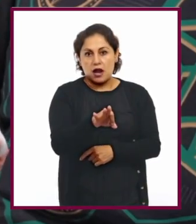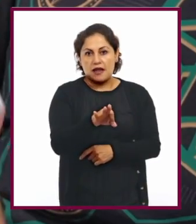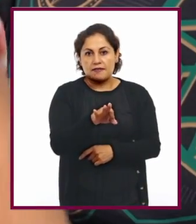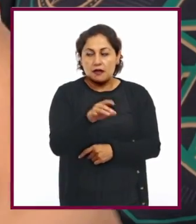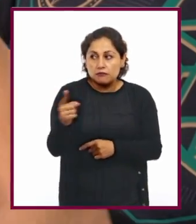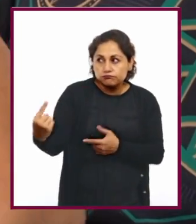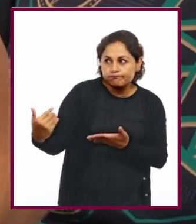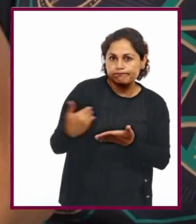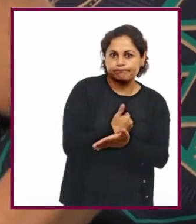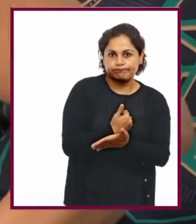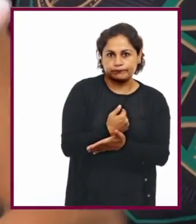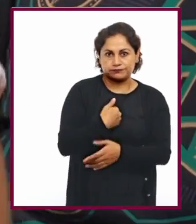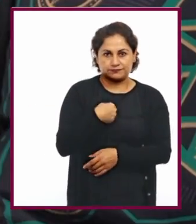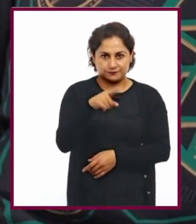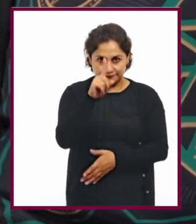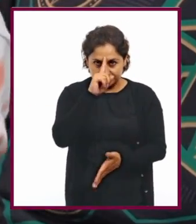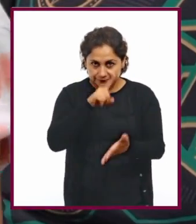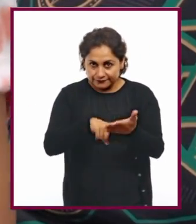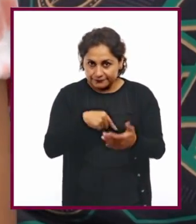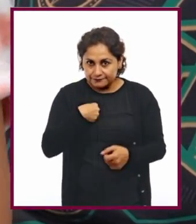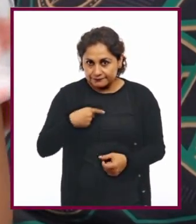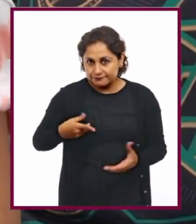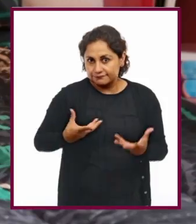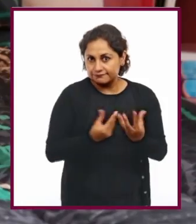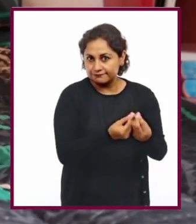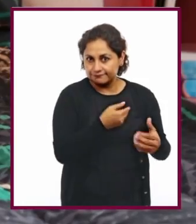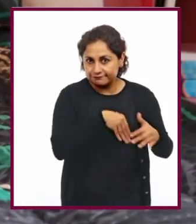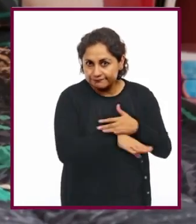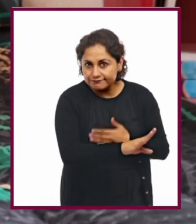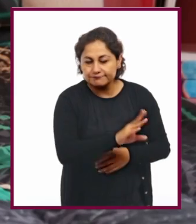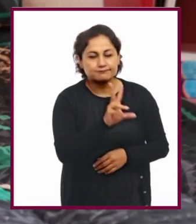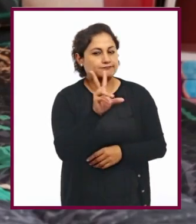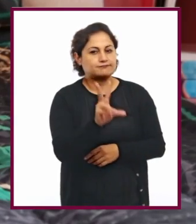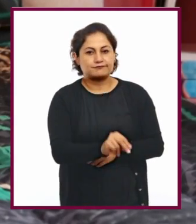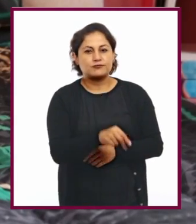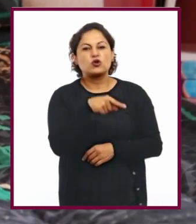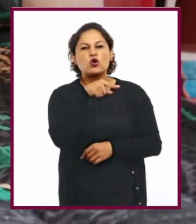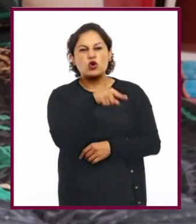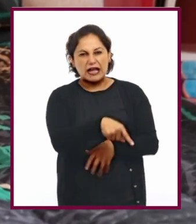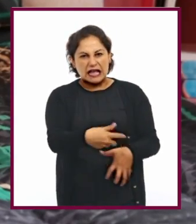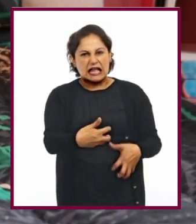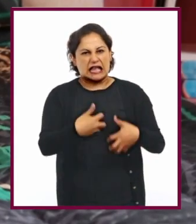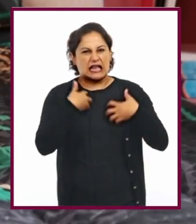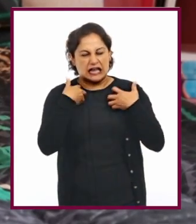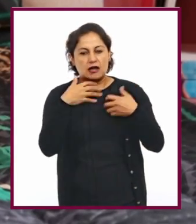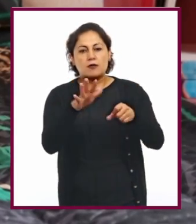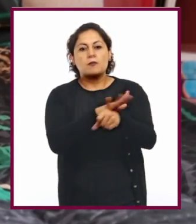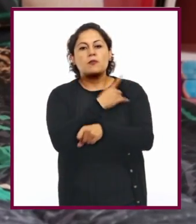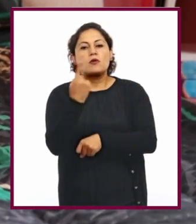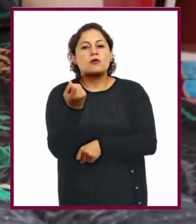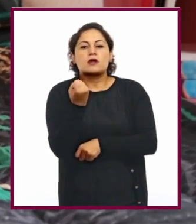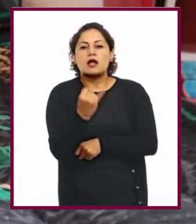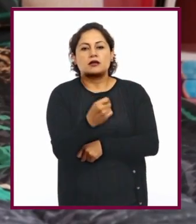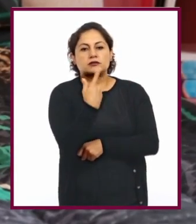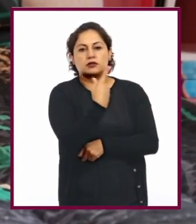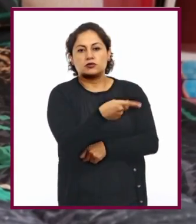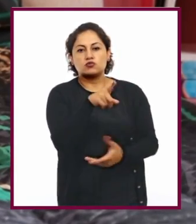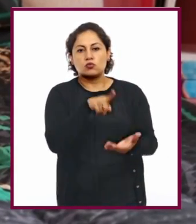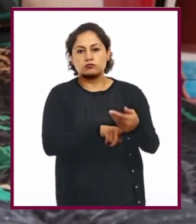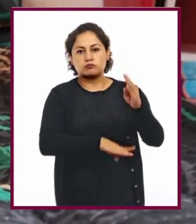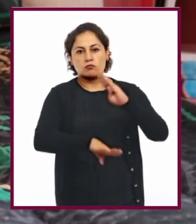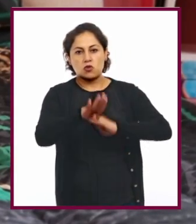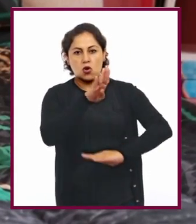créanme, no me gustaría echarme un chapuzón cerca de él. Pero es agresivo porque sus genes están programados para proteger